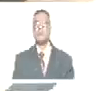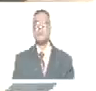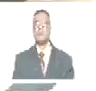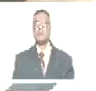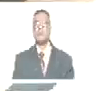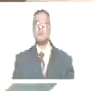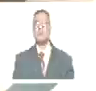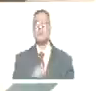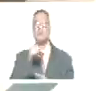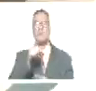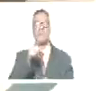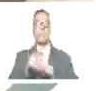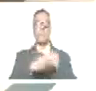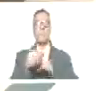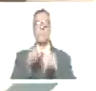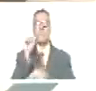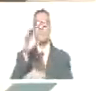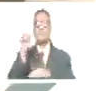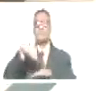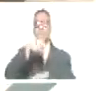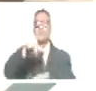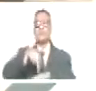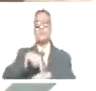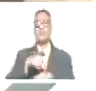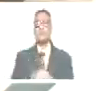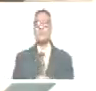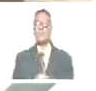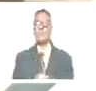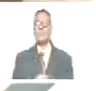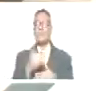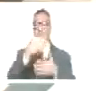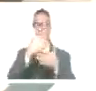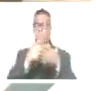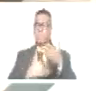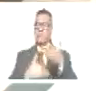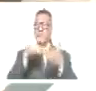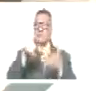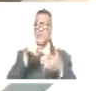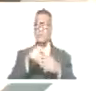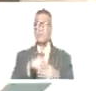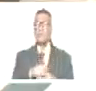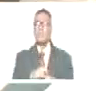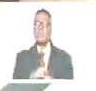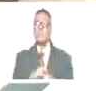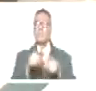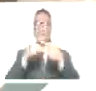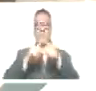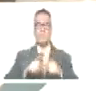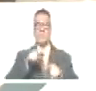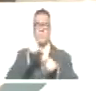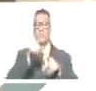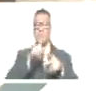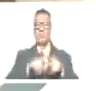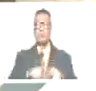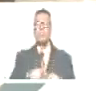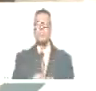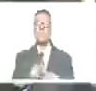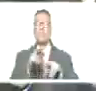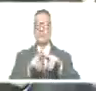corresponde a la Asamblea Nacional, y ahí están una serie de numerales, y en el 20